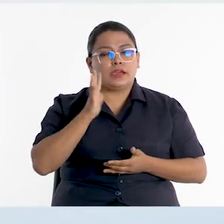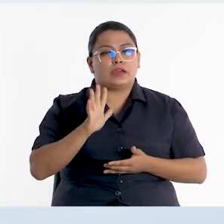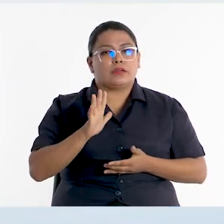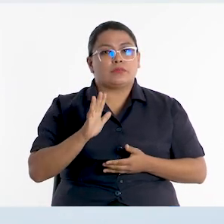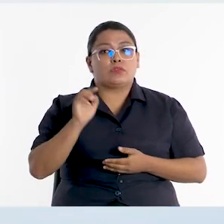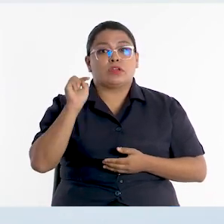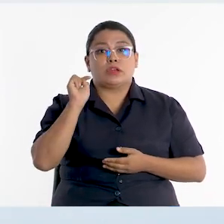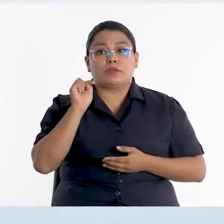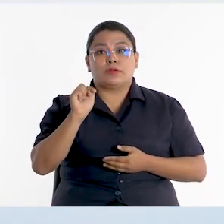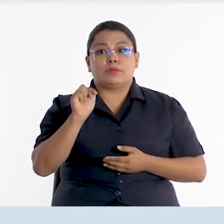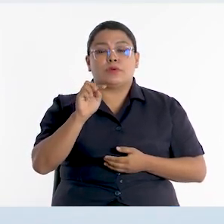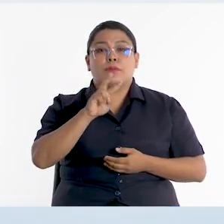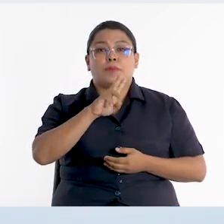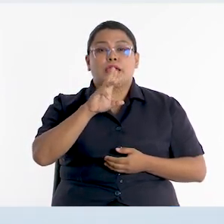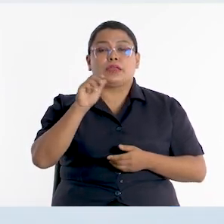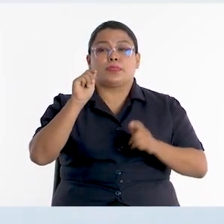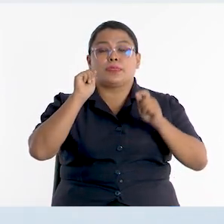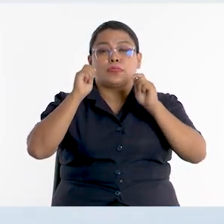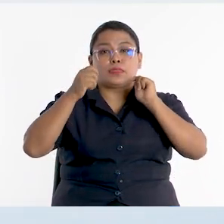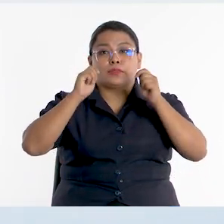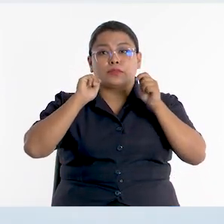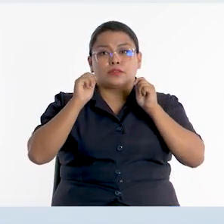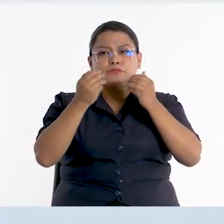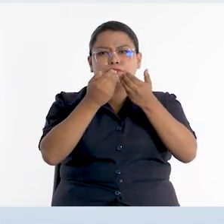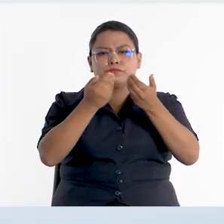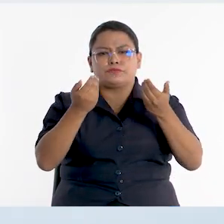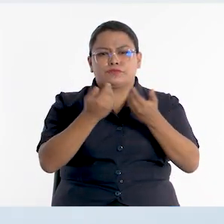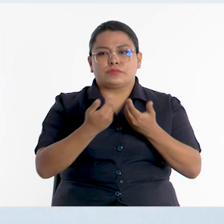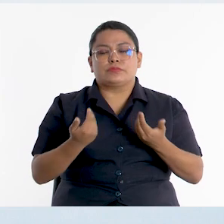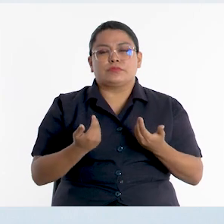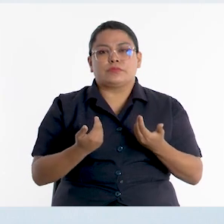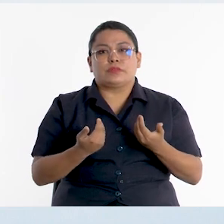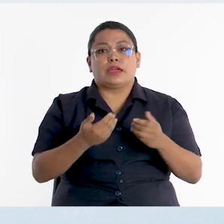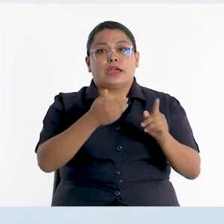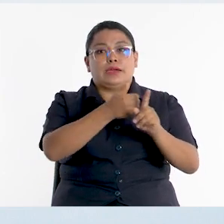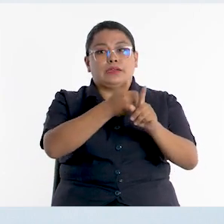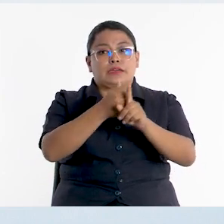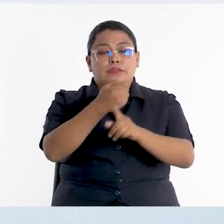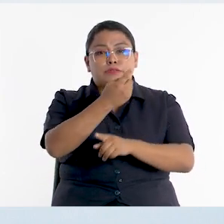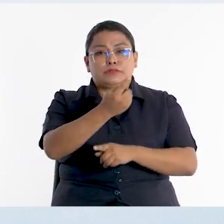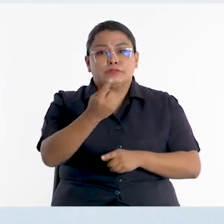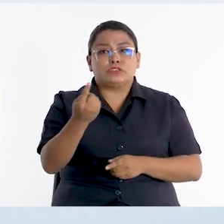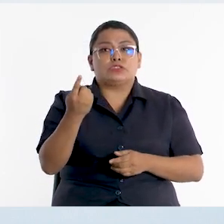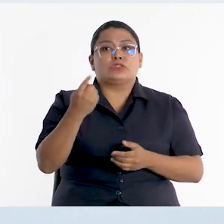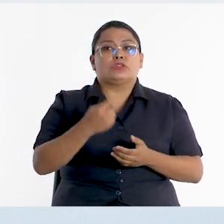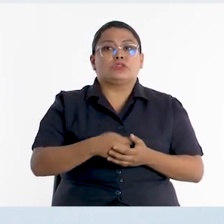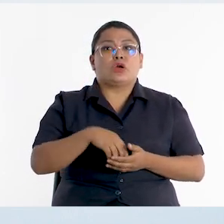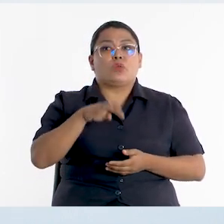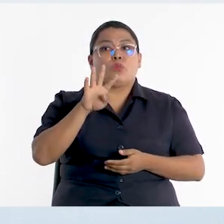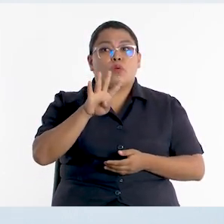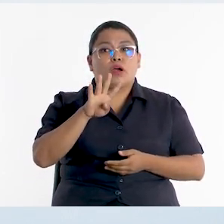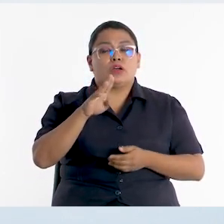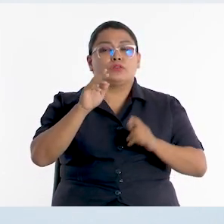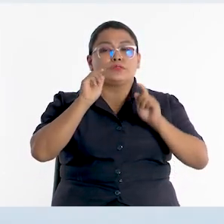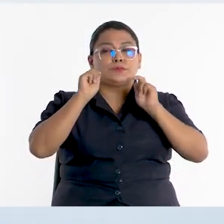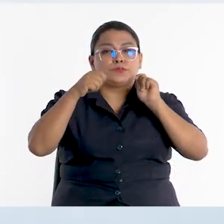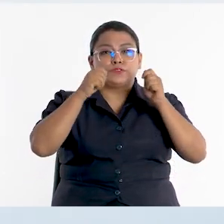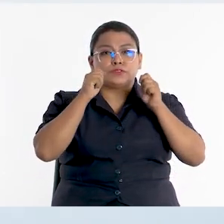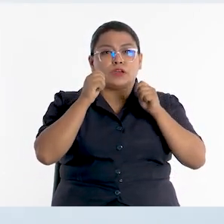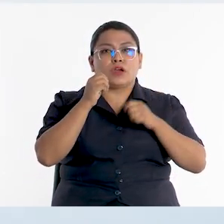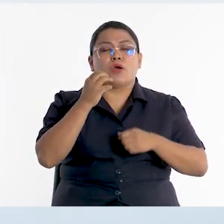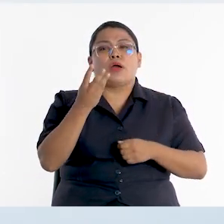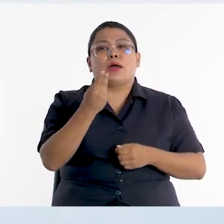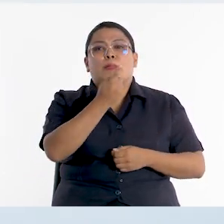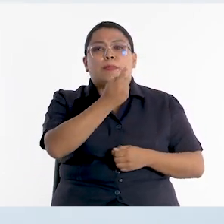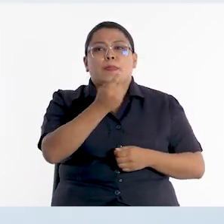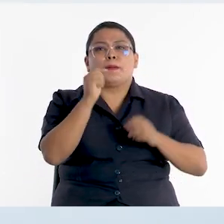Por ejemplo, acá tengo 20 dulces y los voy a repartir. A cada persona le daré 4 dulces.